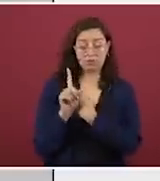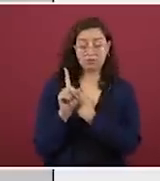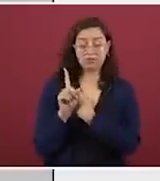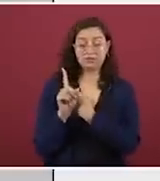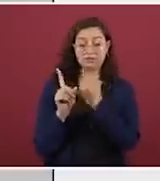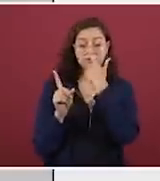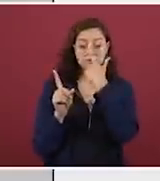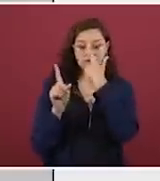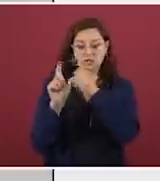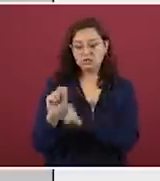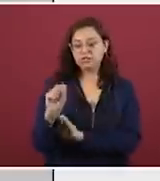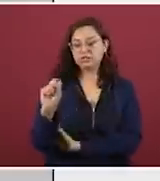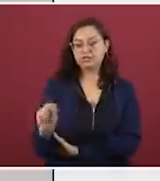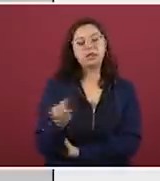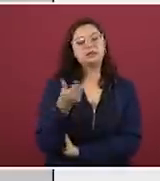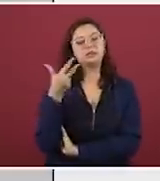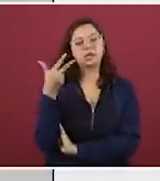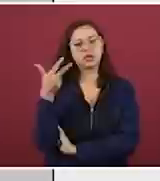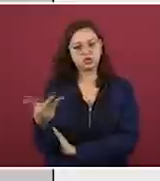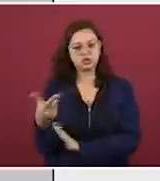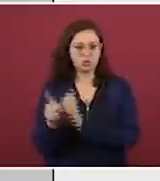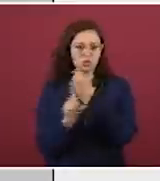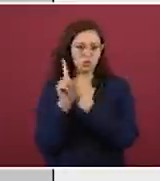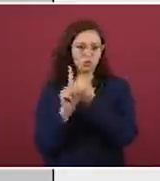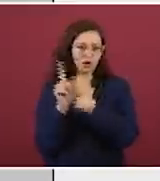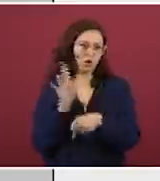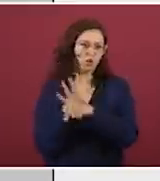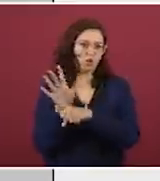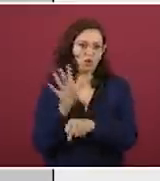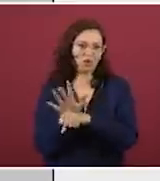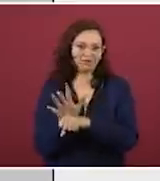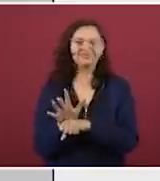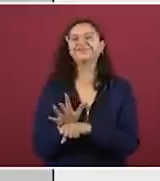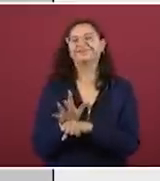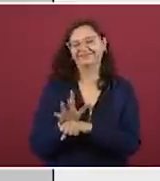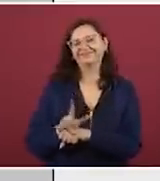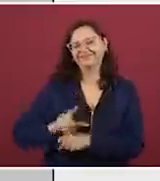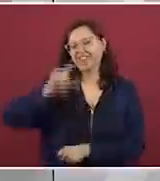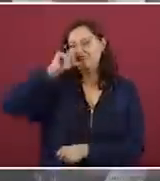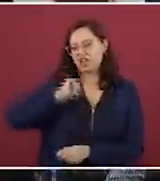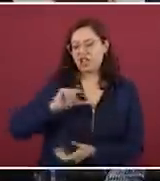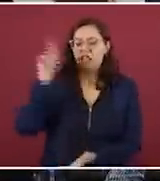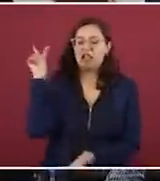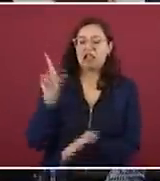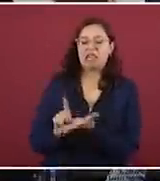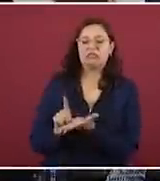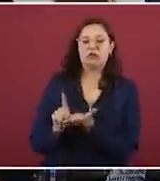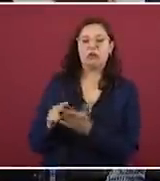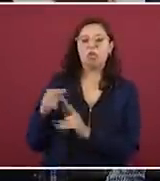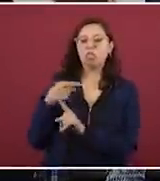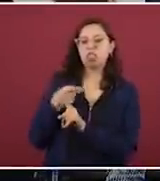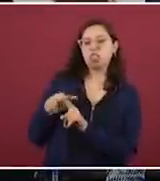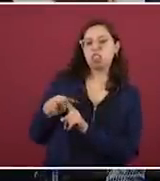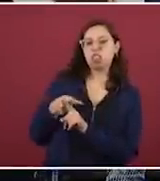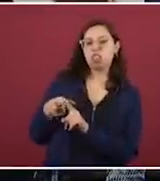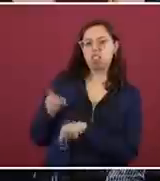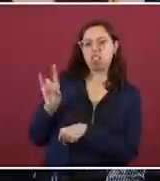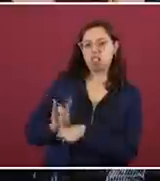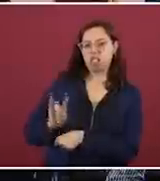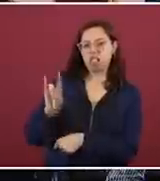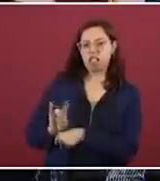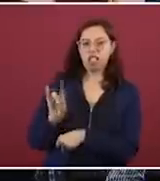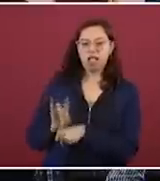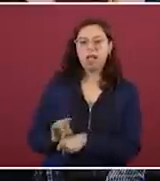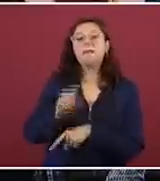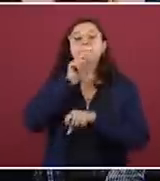problemas, 68 el problema es que no dan litros completos. También vamos a ver que entre las que